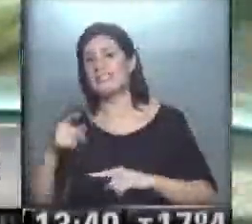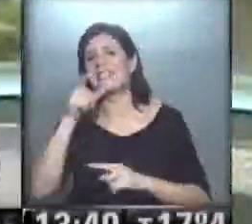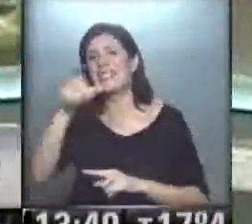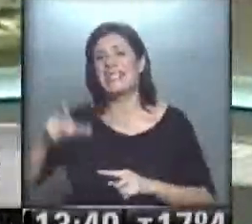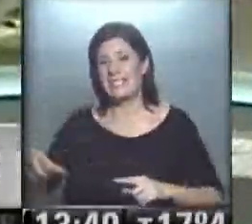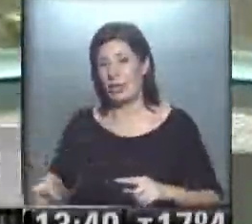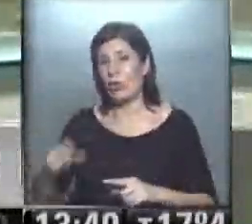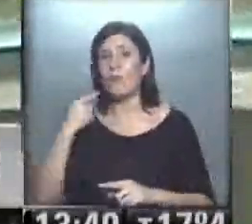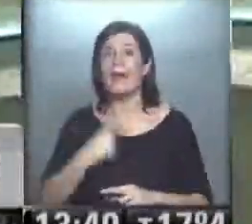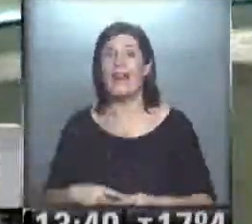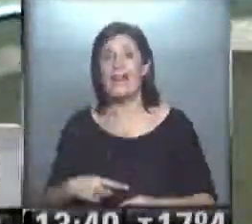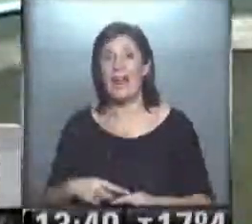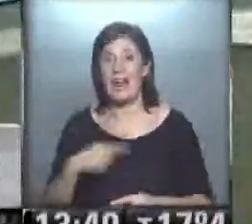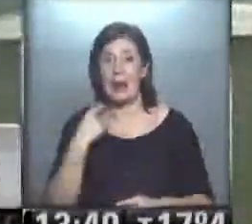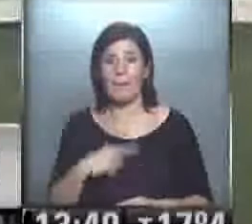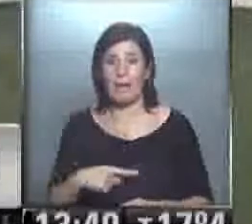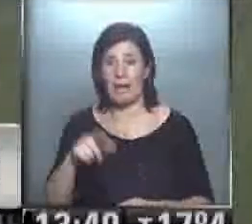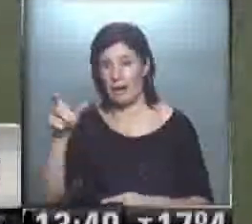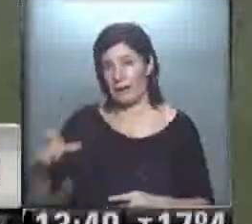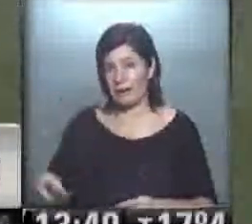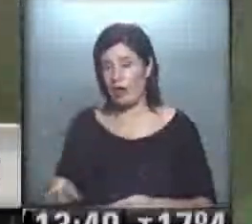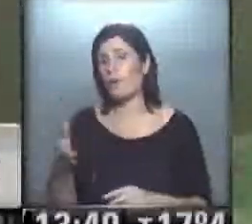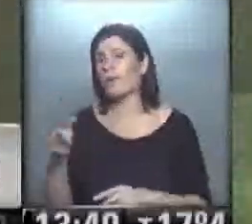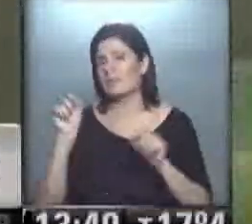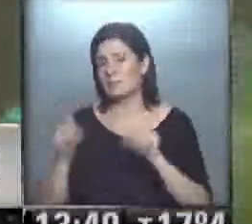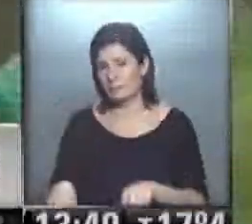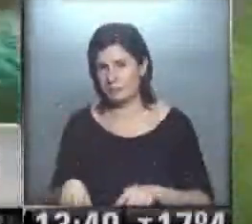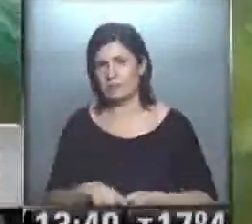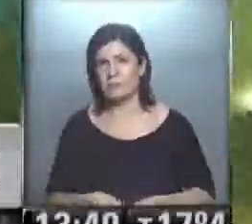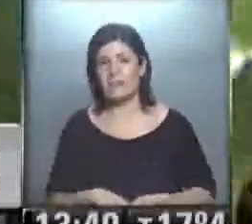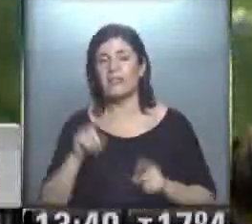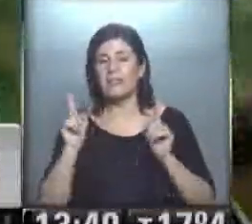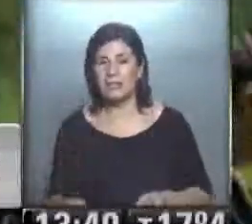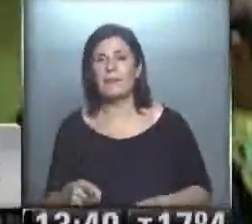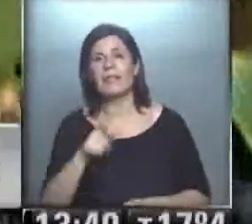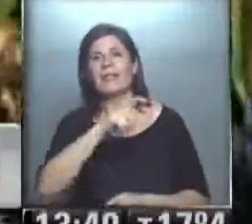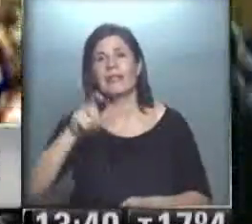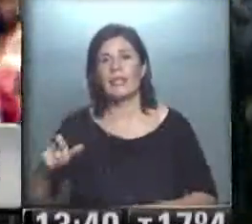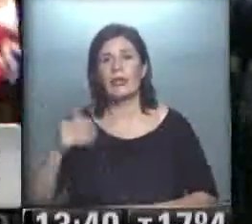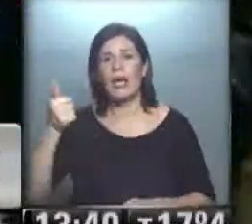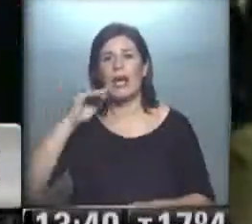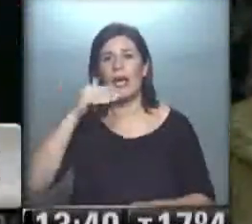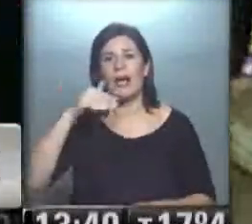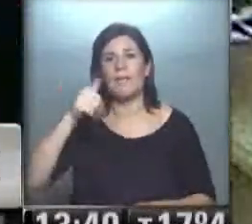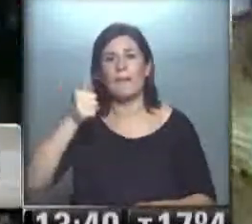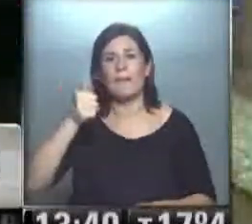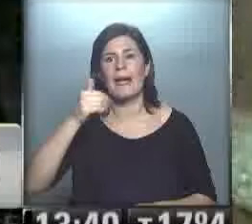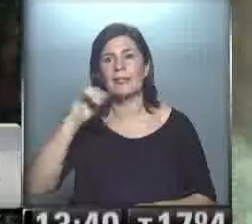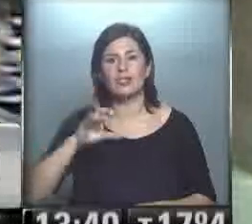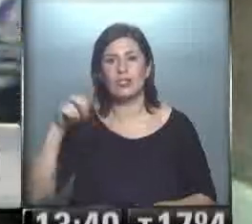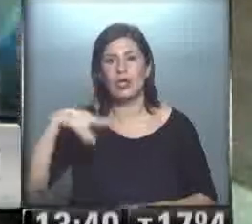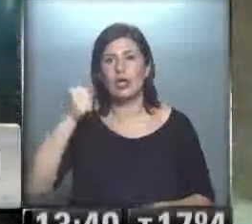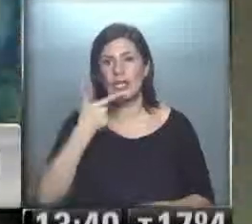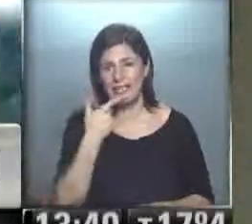río Paraná, toda la cuenca del Paraná. Uh-huh. E inclusive tenemos un espécimen que ya es del río Amazonas, como el vara de cola roja, que hoy parece que anda